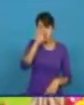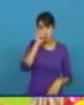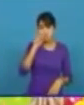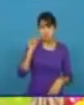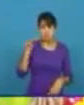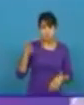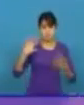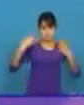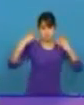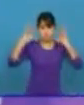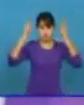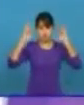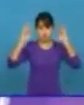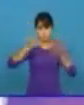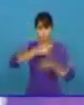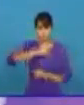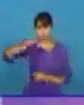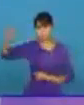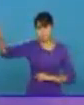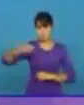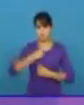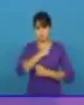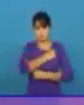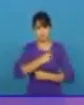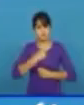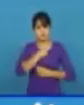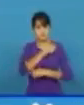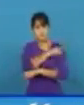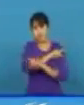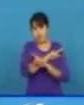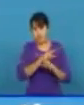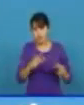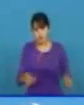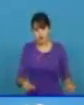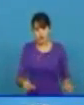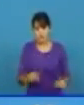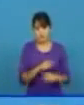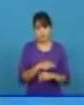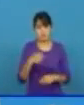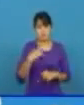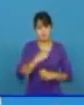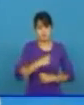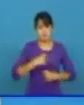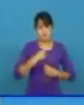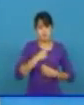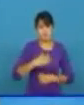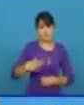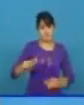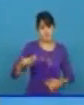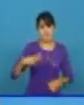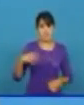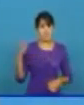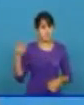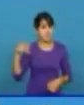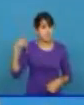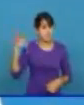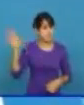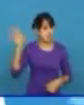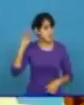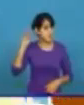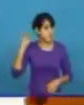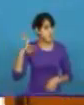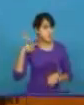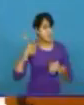abuelita con su hijita se enojó porque la mandó a bañarse y Guagua le dijo no. Después de estar todo el día sin usar agua y jabón, todo el mundo que la olía le cantaba